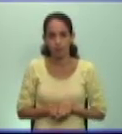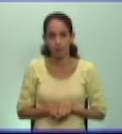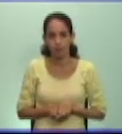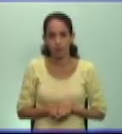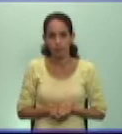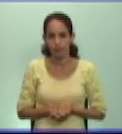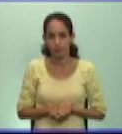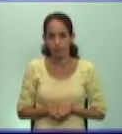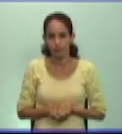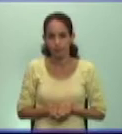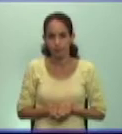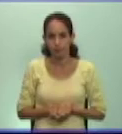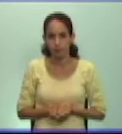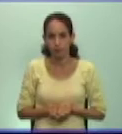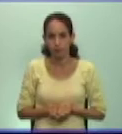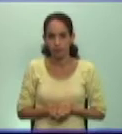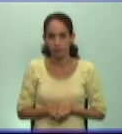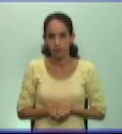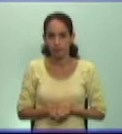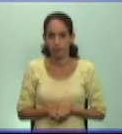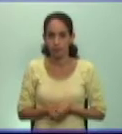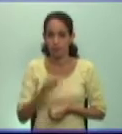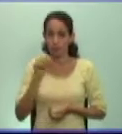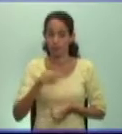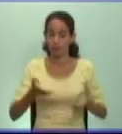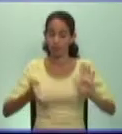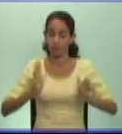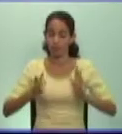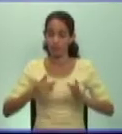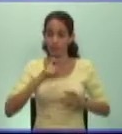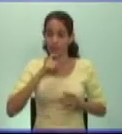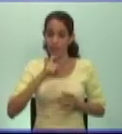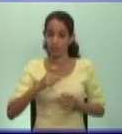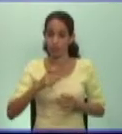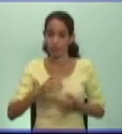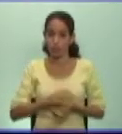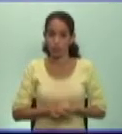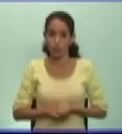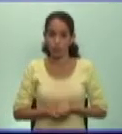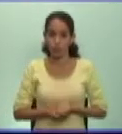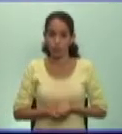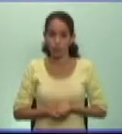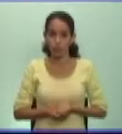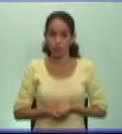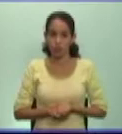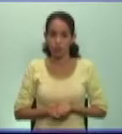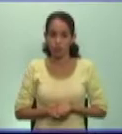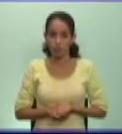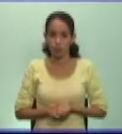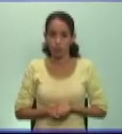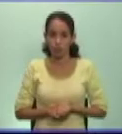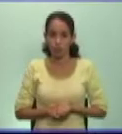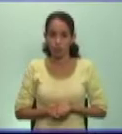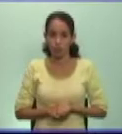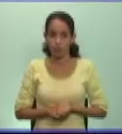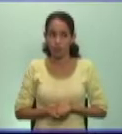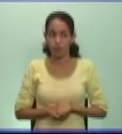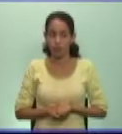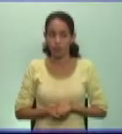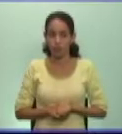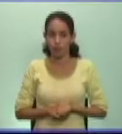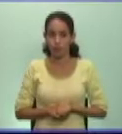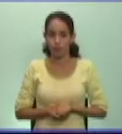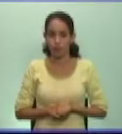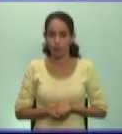que estamos analizando. Es una década complicada en la vida norteamericana. Llegamos a los años 80. Los años 80 también